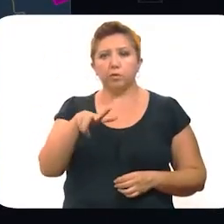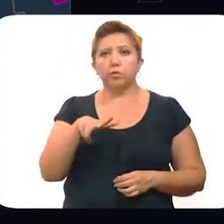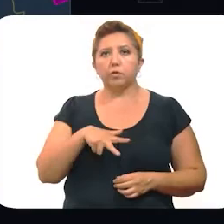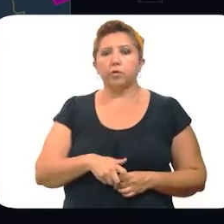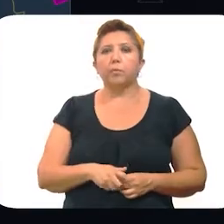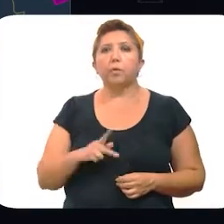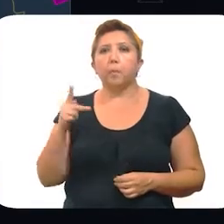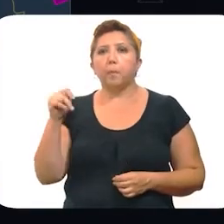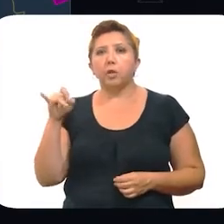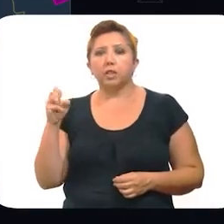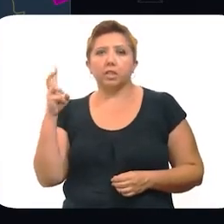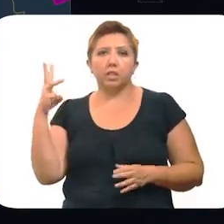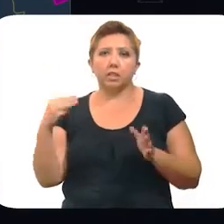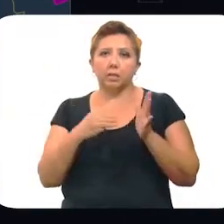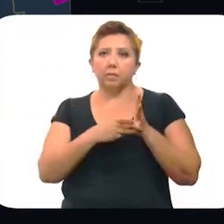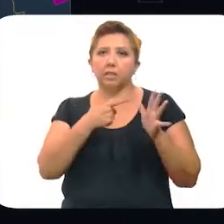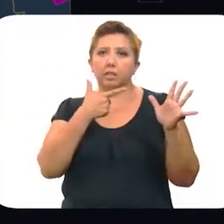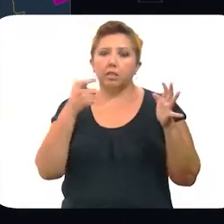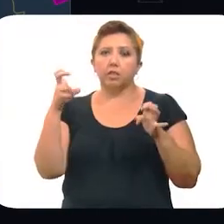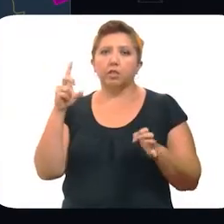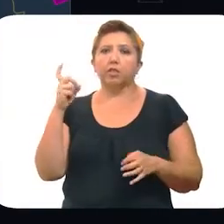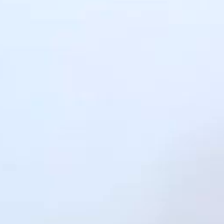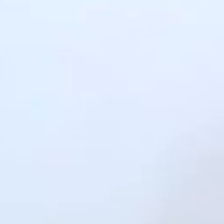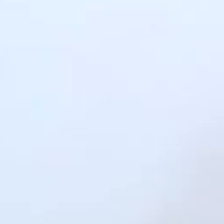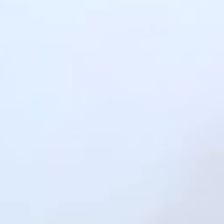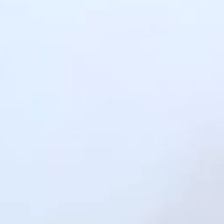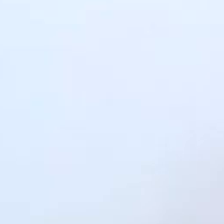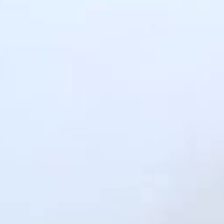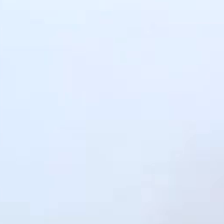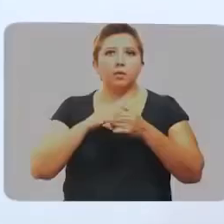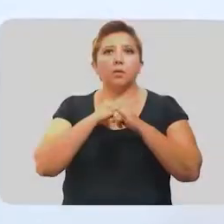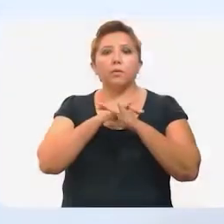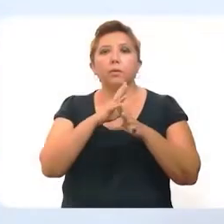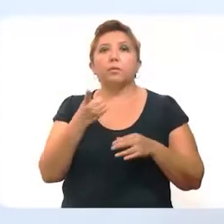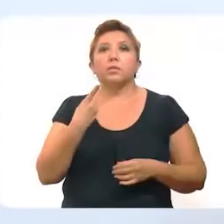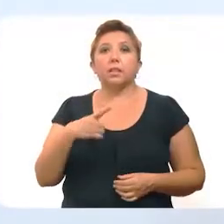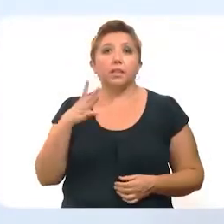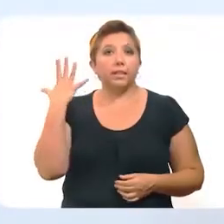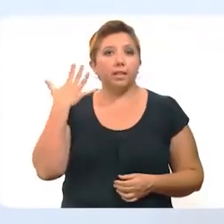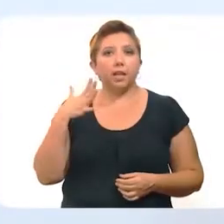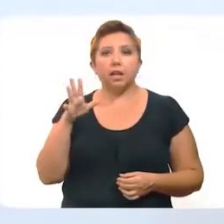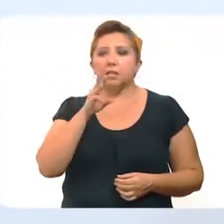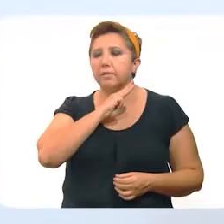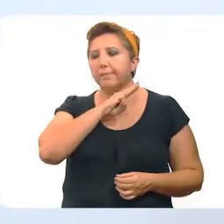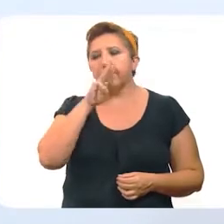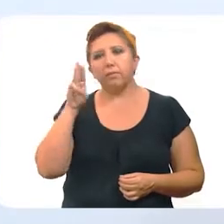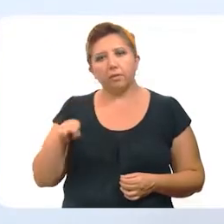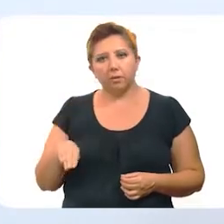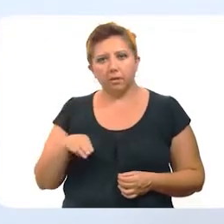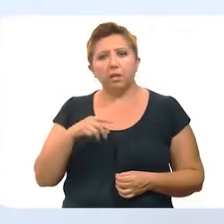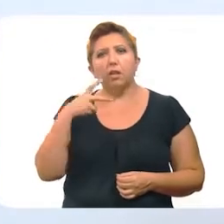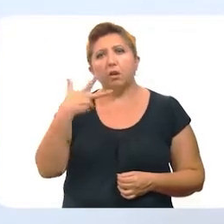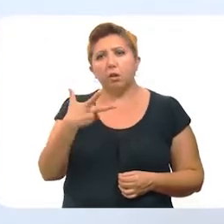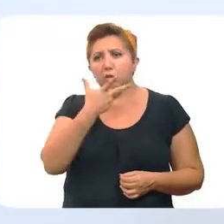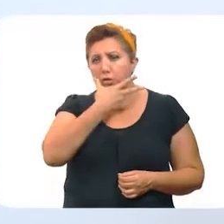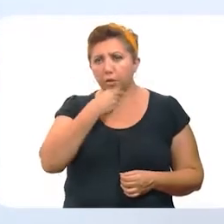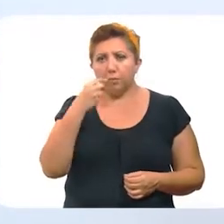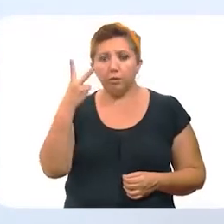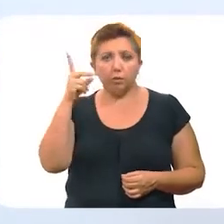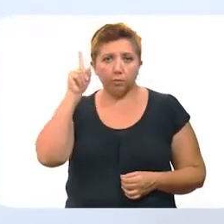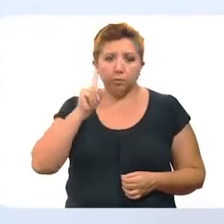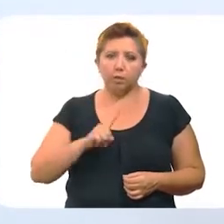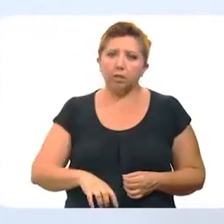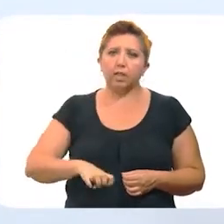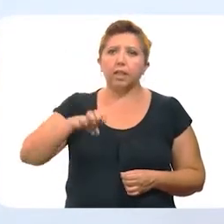en la zona poniente 3.731. Lamentablemente en este parte médico informamos de 10 fallecimientos. Son 8 hombres y